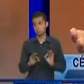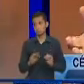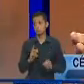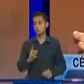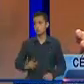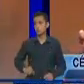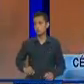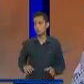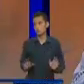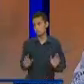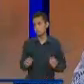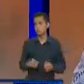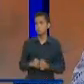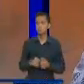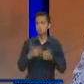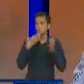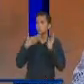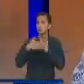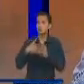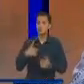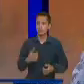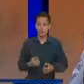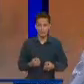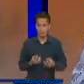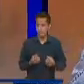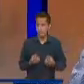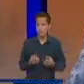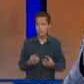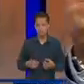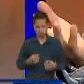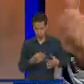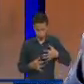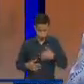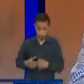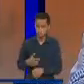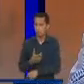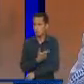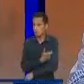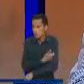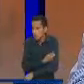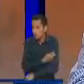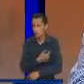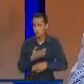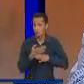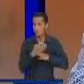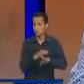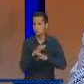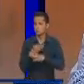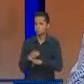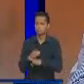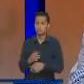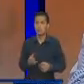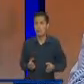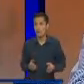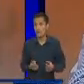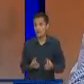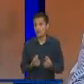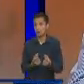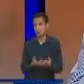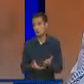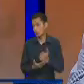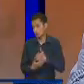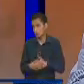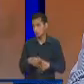salud, por ejemplo. La producción de hormonas, de vacunas, de anticuerpos contra cáncer, etcétera,